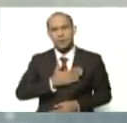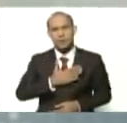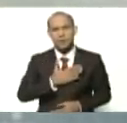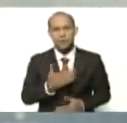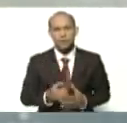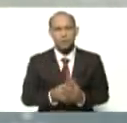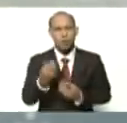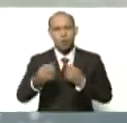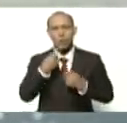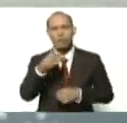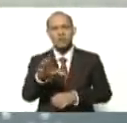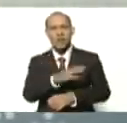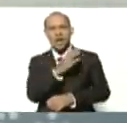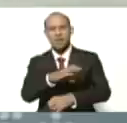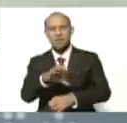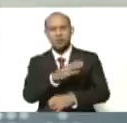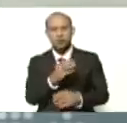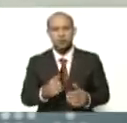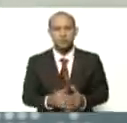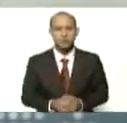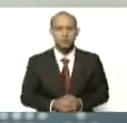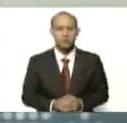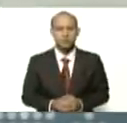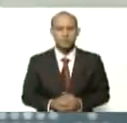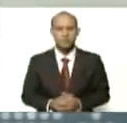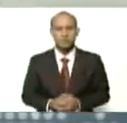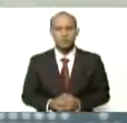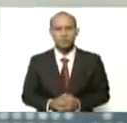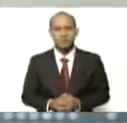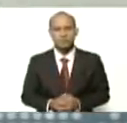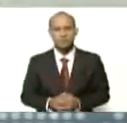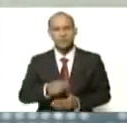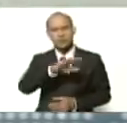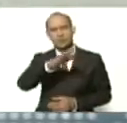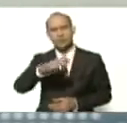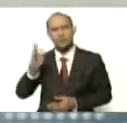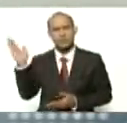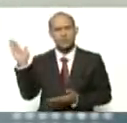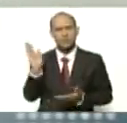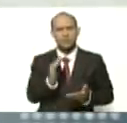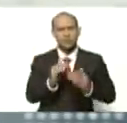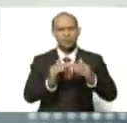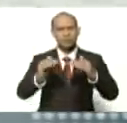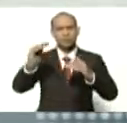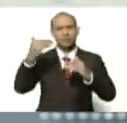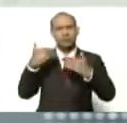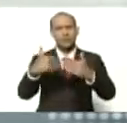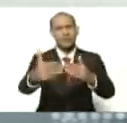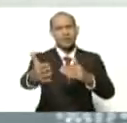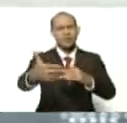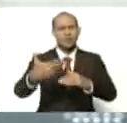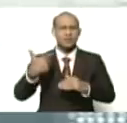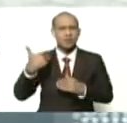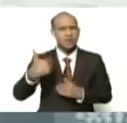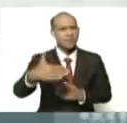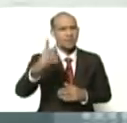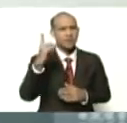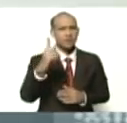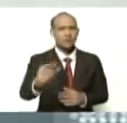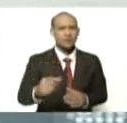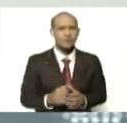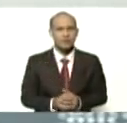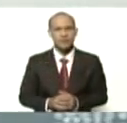canción es semana e mail viene se eleva se eleva y se va semana